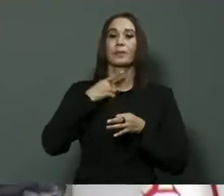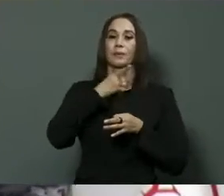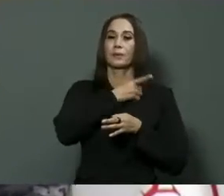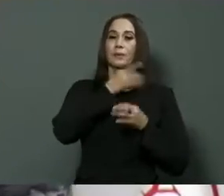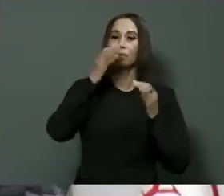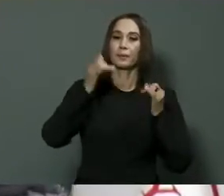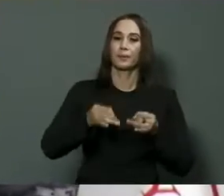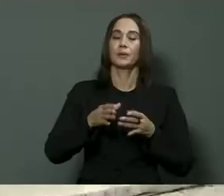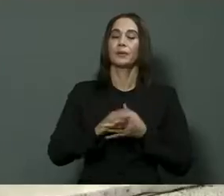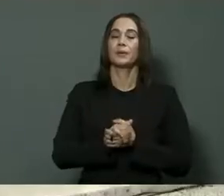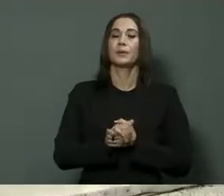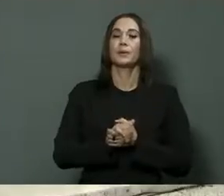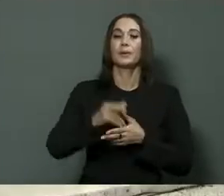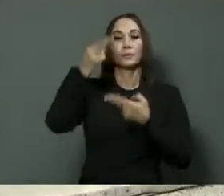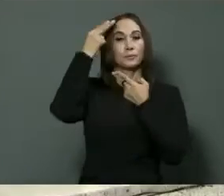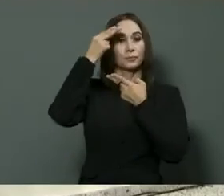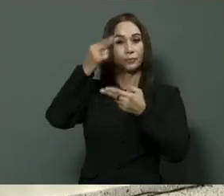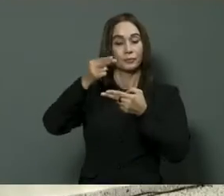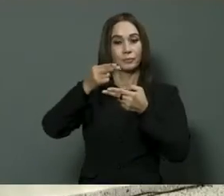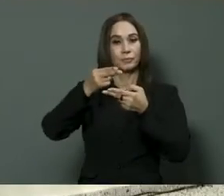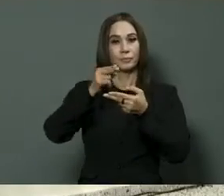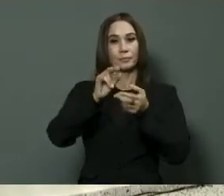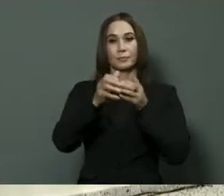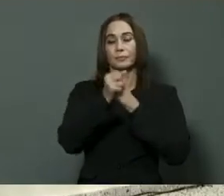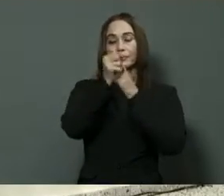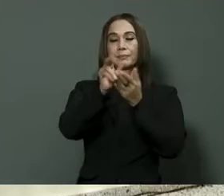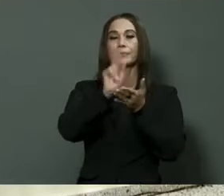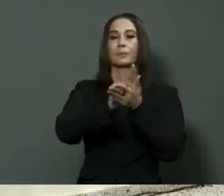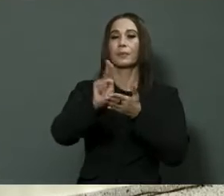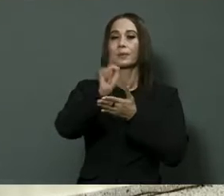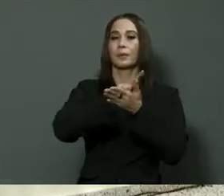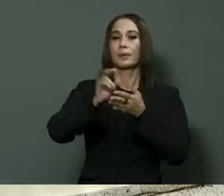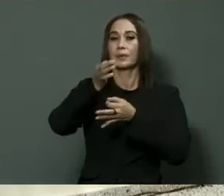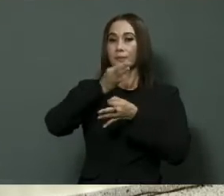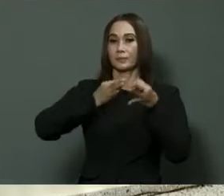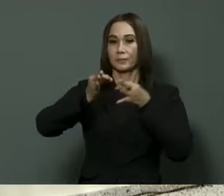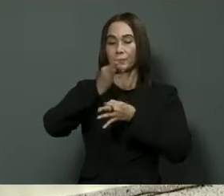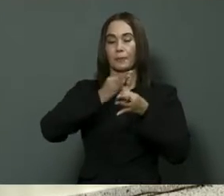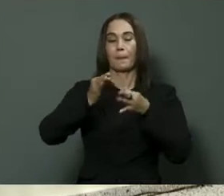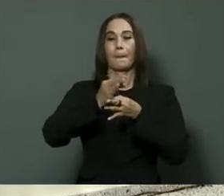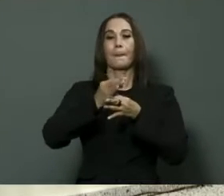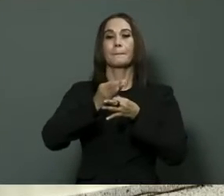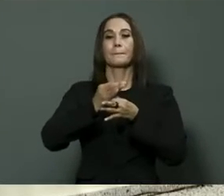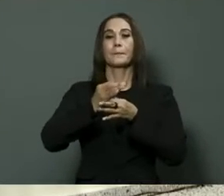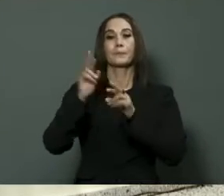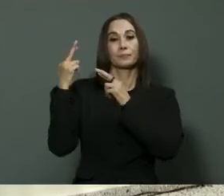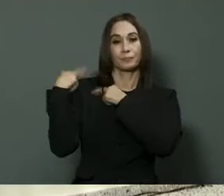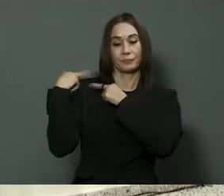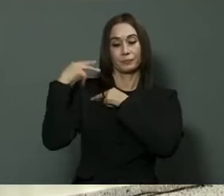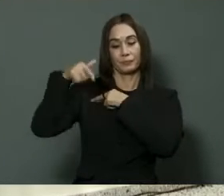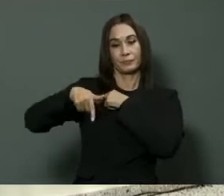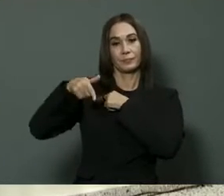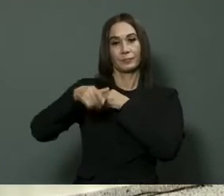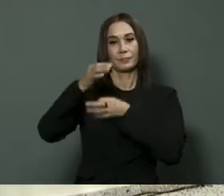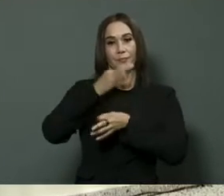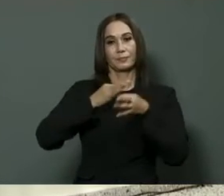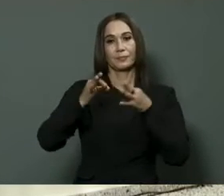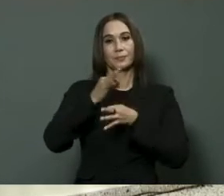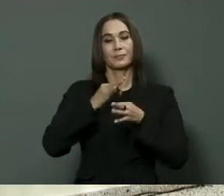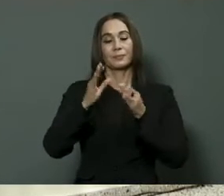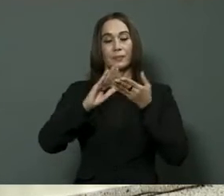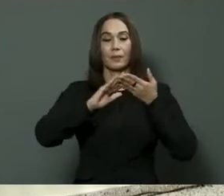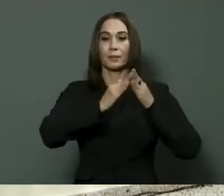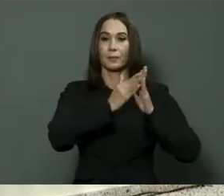diputados, honorable rector de CURNE, San Francisco de Macorís, señor alcalde municipal,